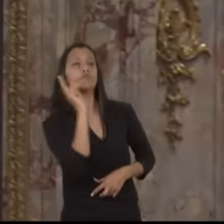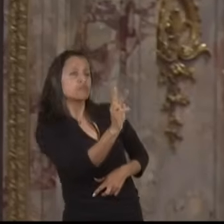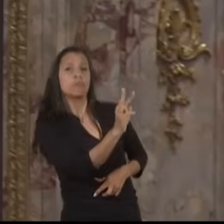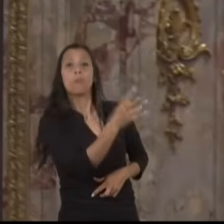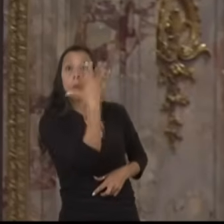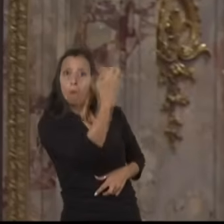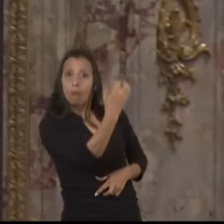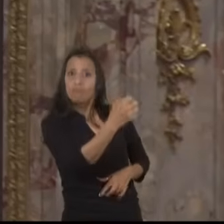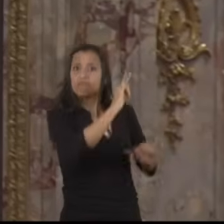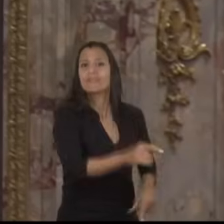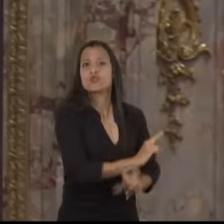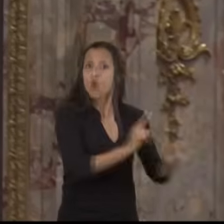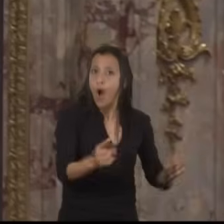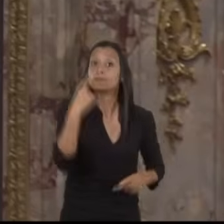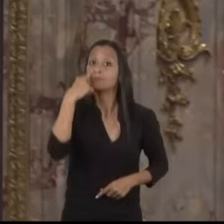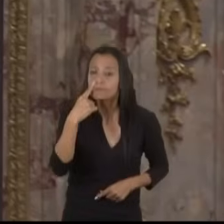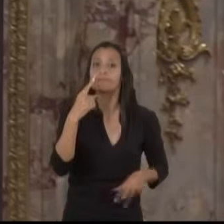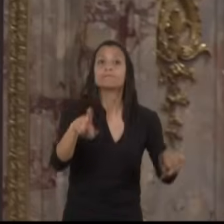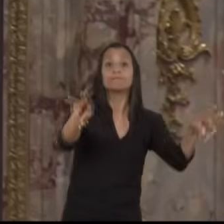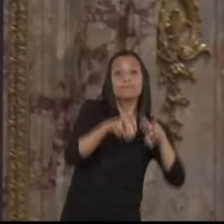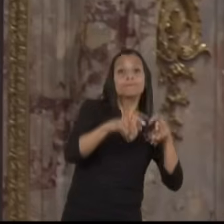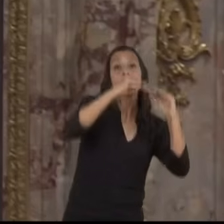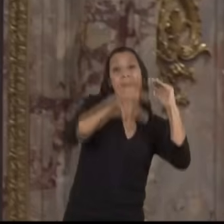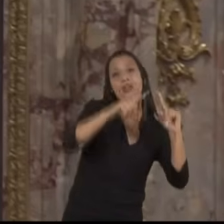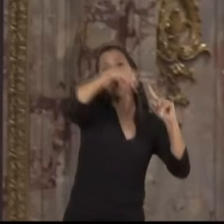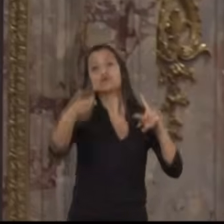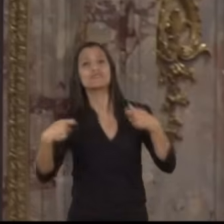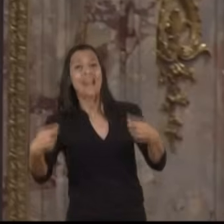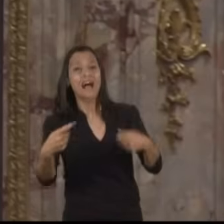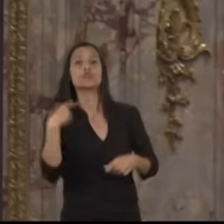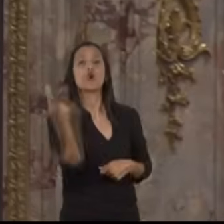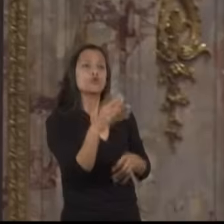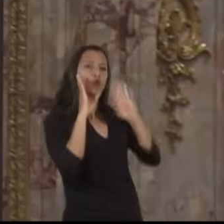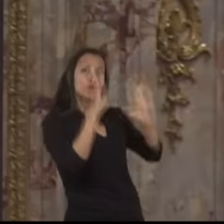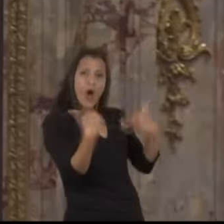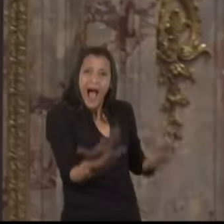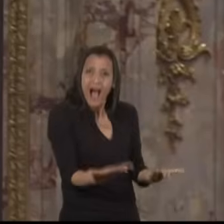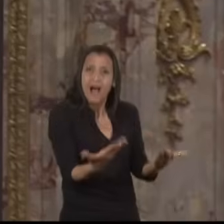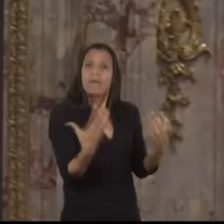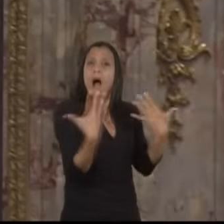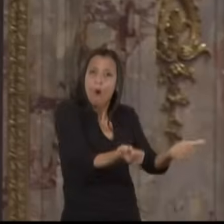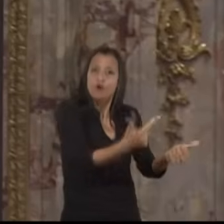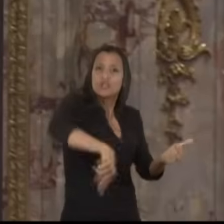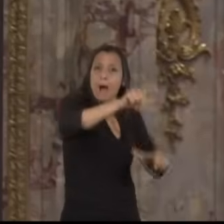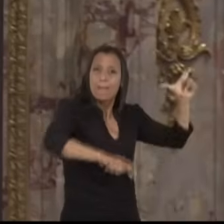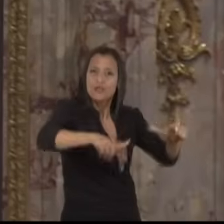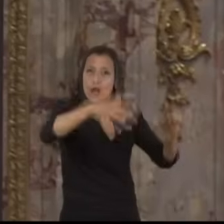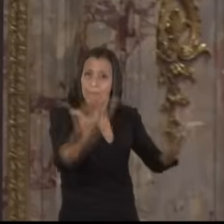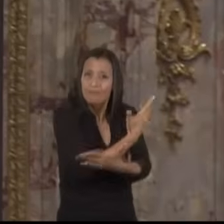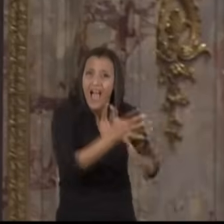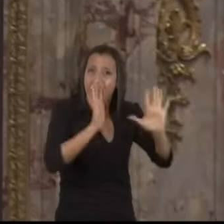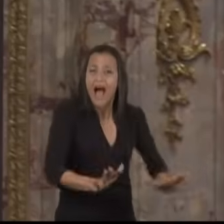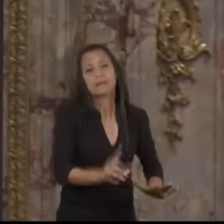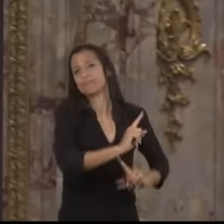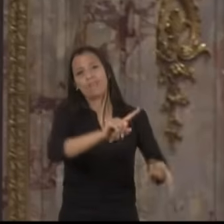proponer. No es a través del déficit fiscal que atenderemos la necesidad de los más vulnerables. De hecho, ese remedio probó ser